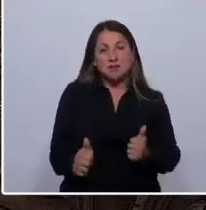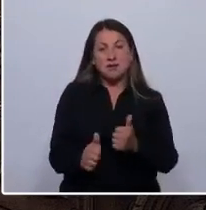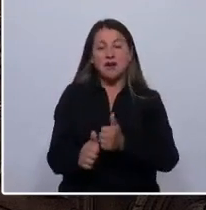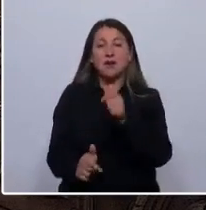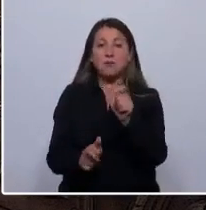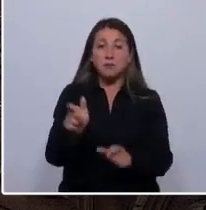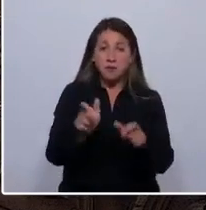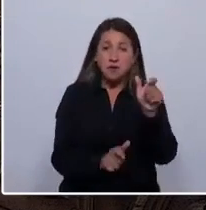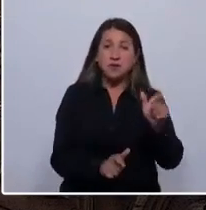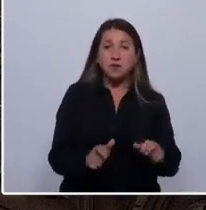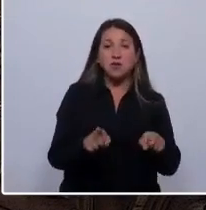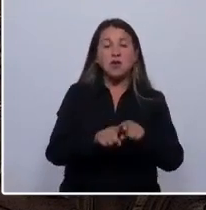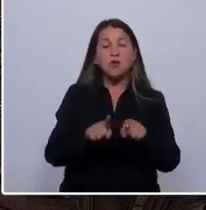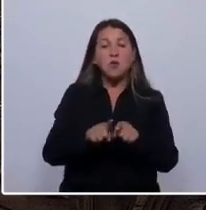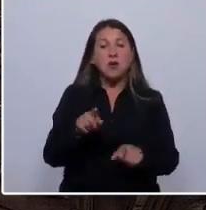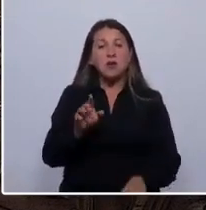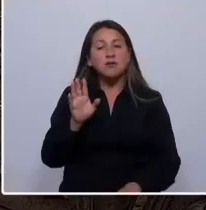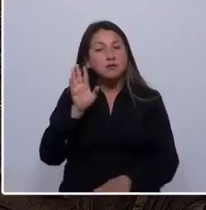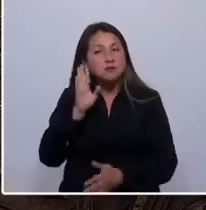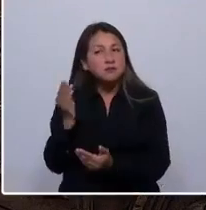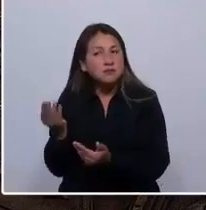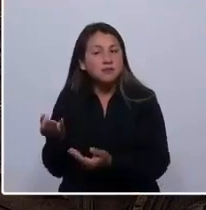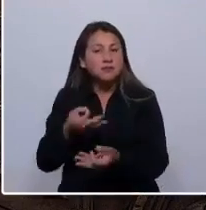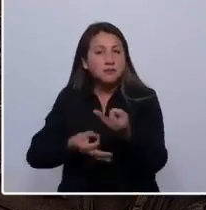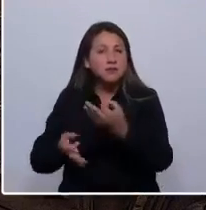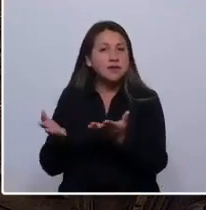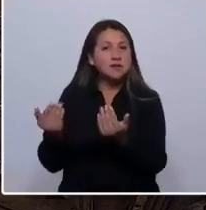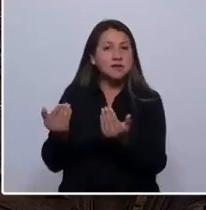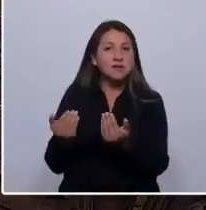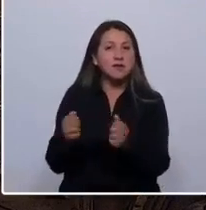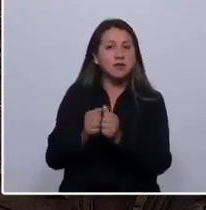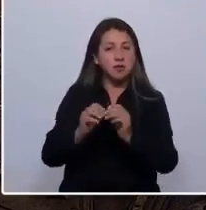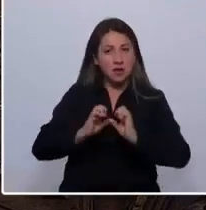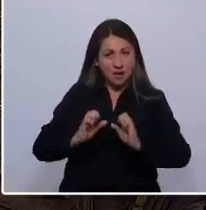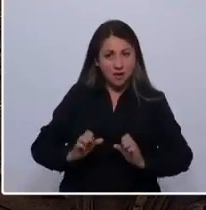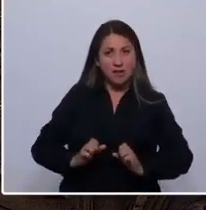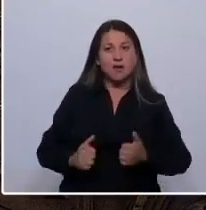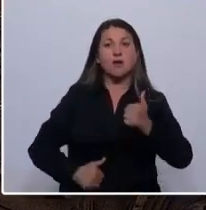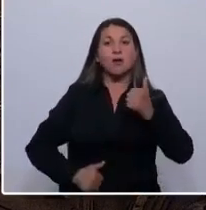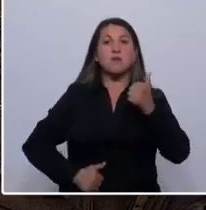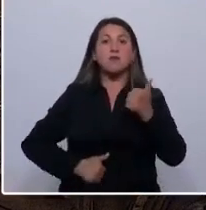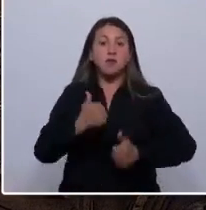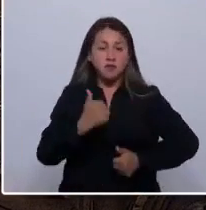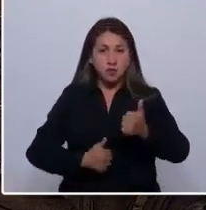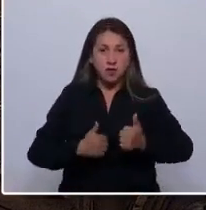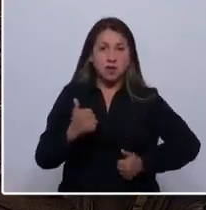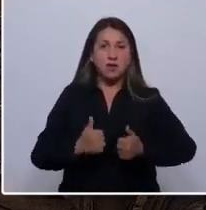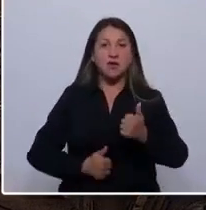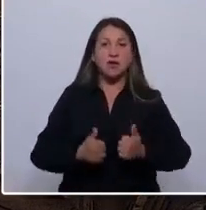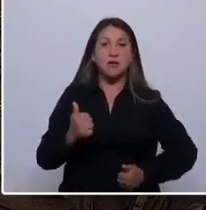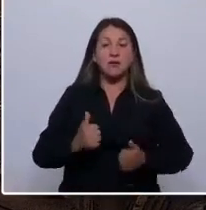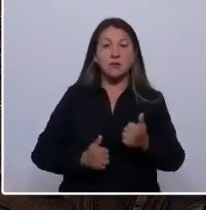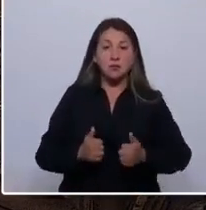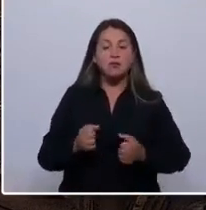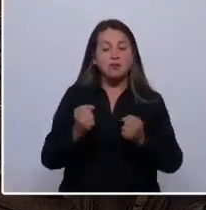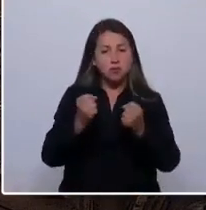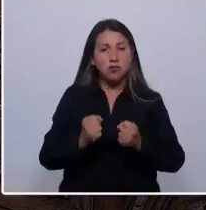gente, escuchando sus necesidades, con ética, con profesionalismo, sí es